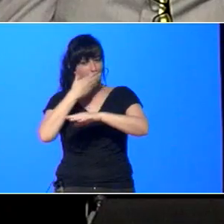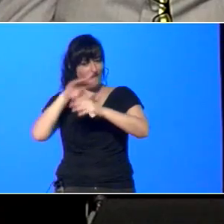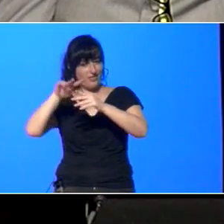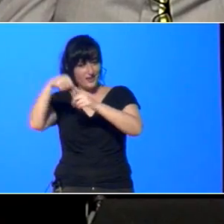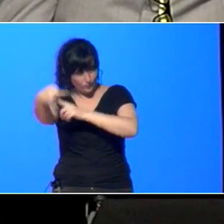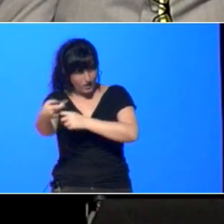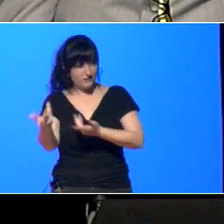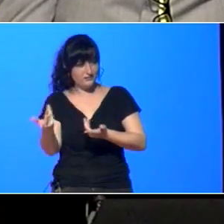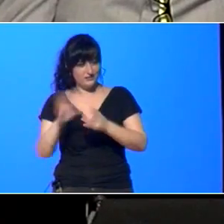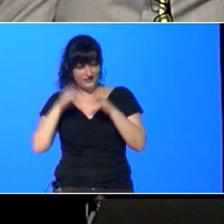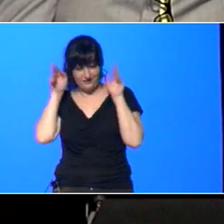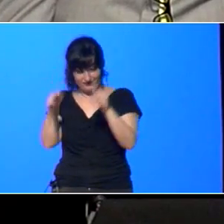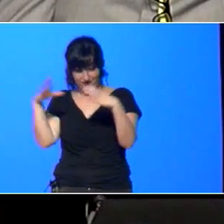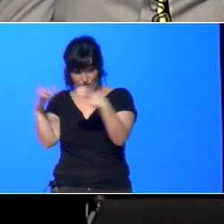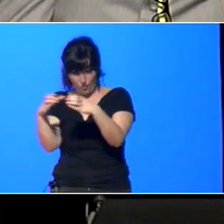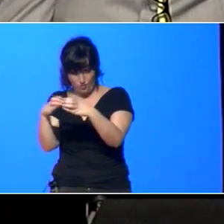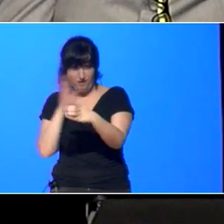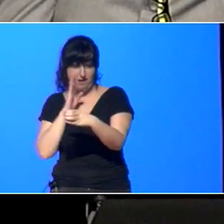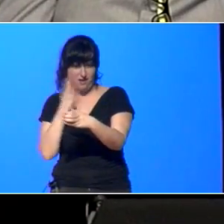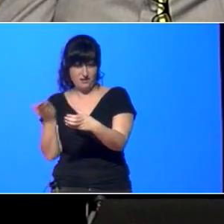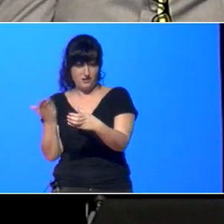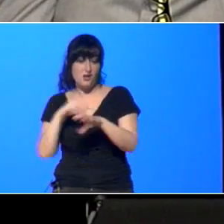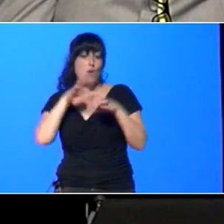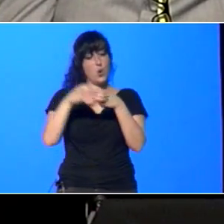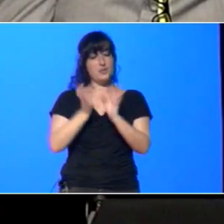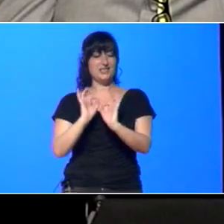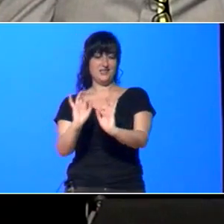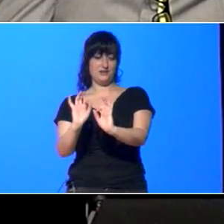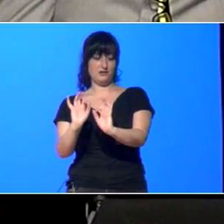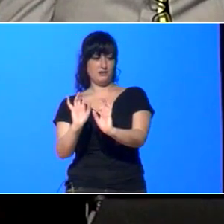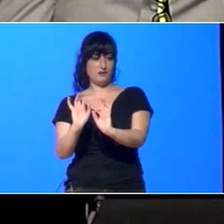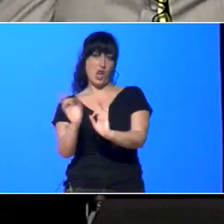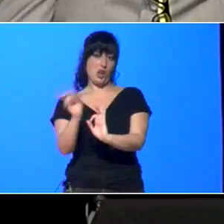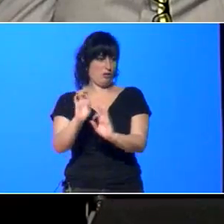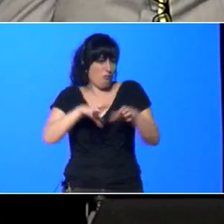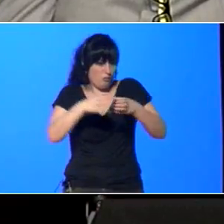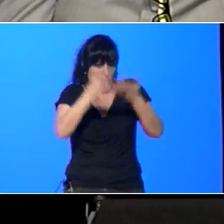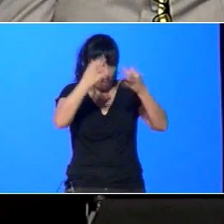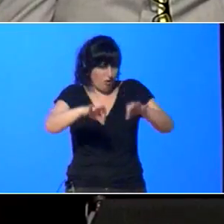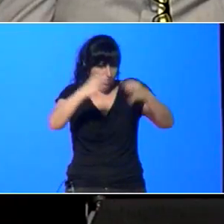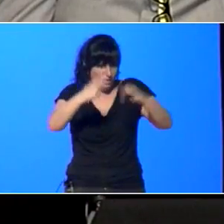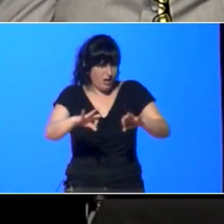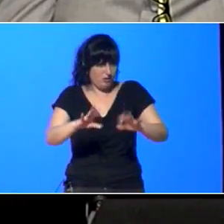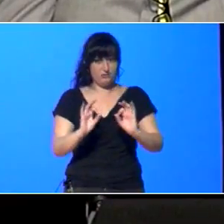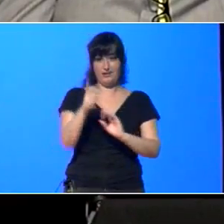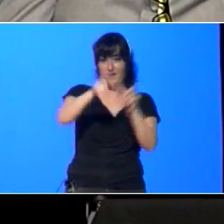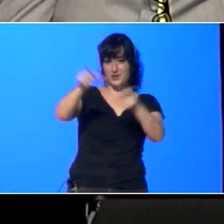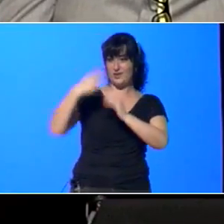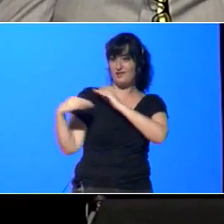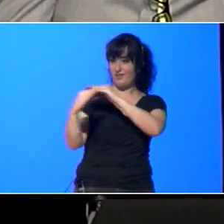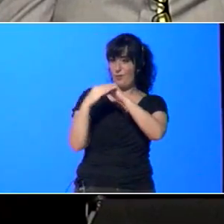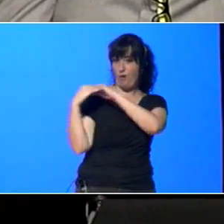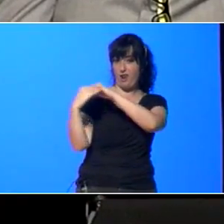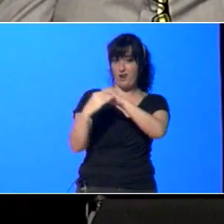este colectivo? Y que lo hagan no en grupo específico, sino en grupo ordinario, convencional, con sus iguales. Entonces,